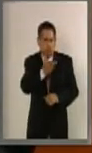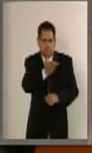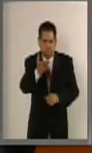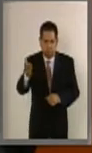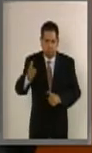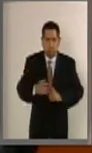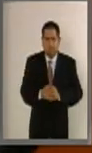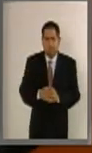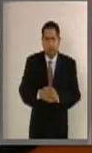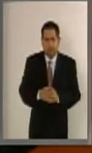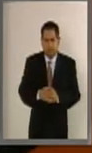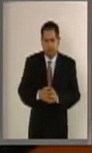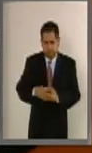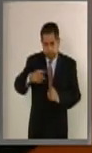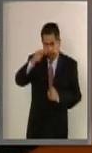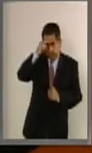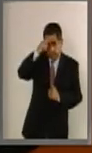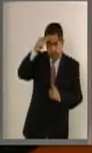México